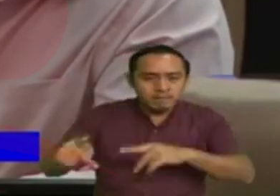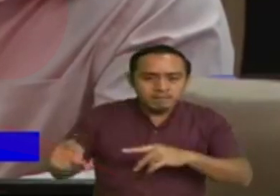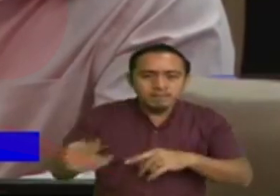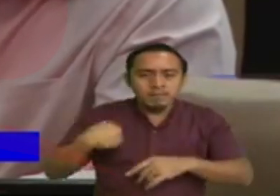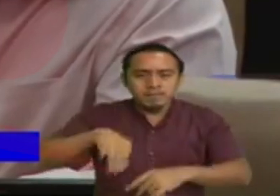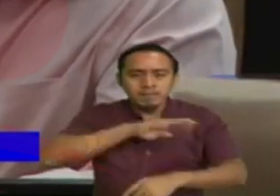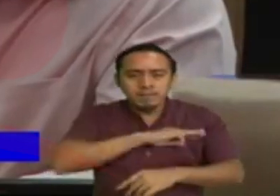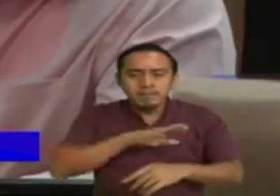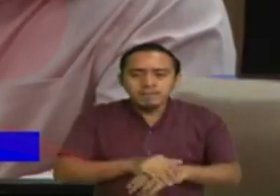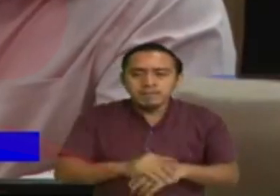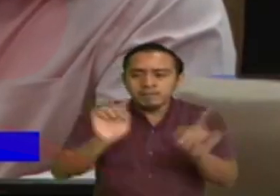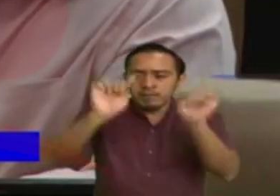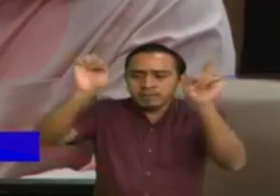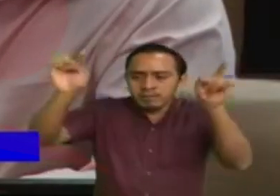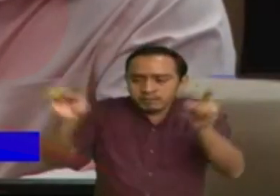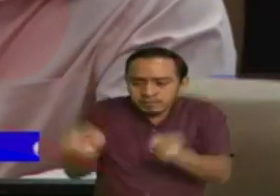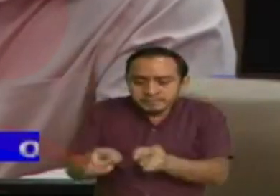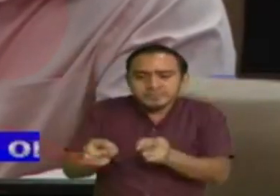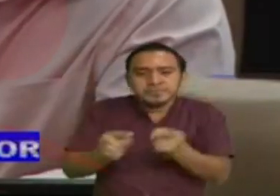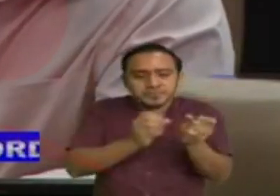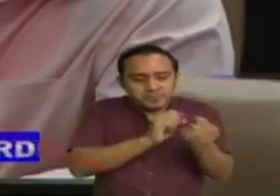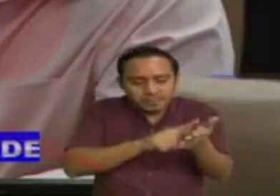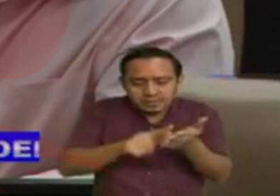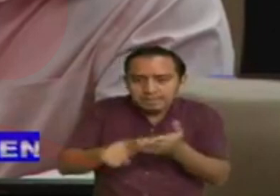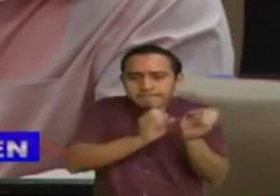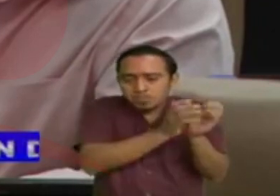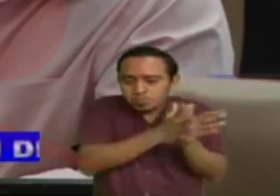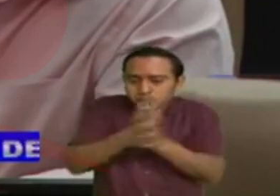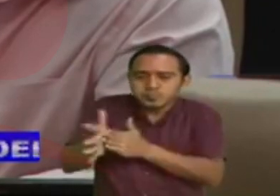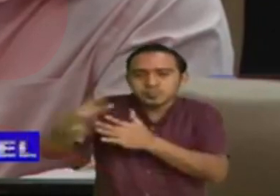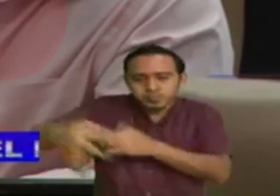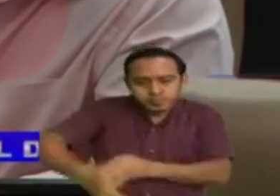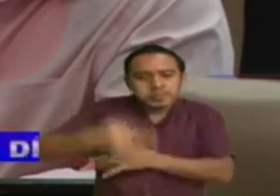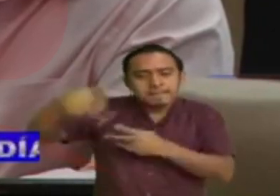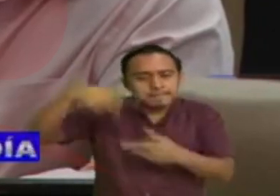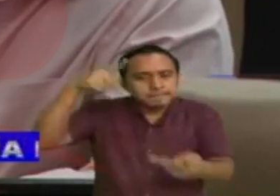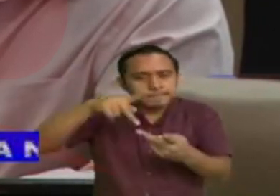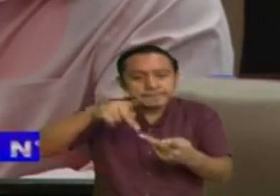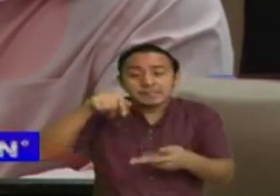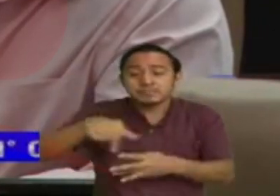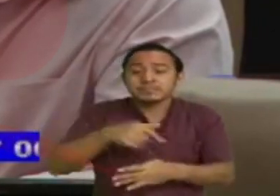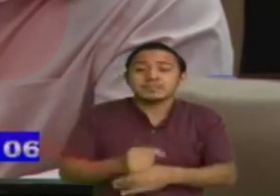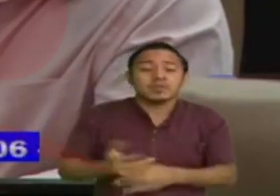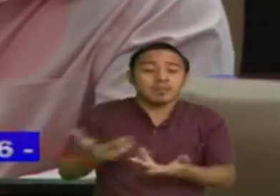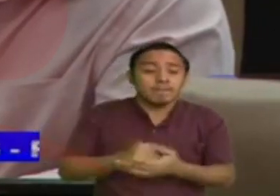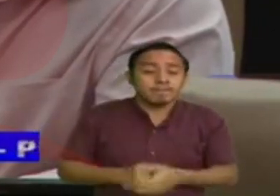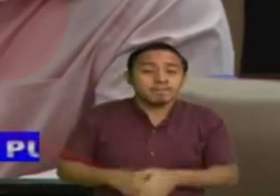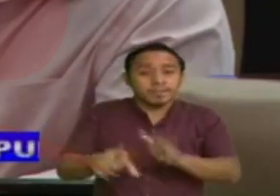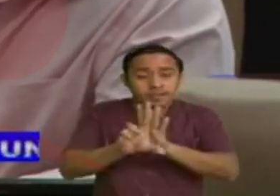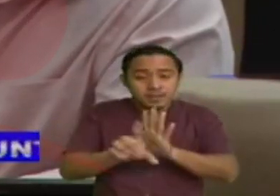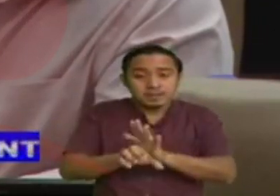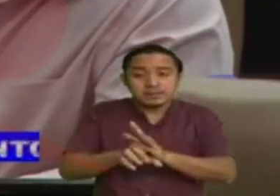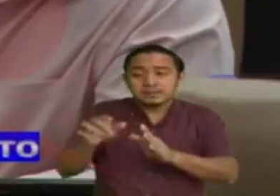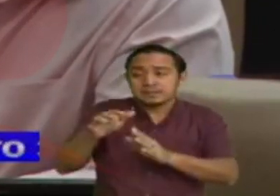que simplifica, depura y ordena con certeza y claridad el marco jurídico vigente y las